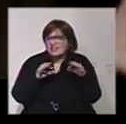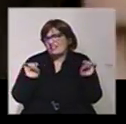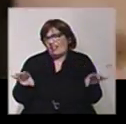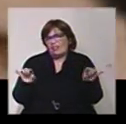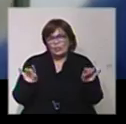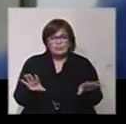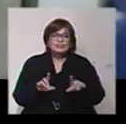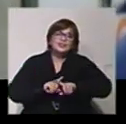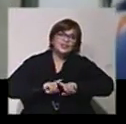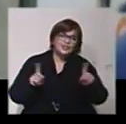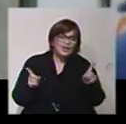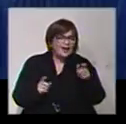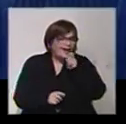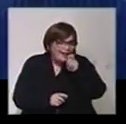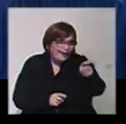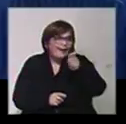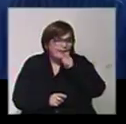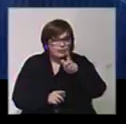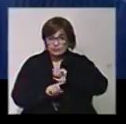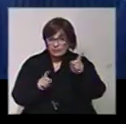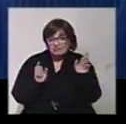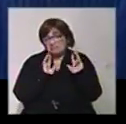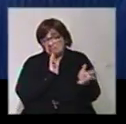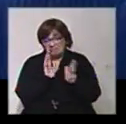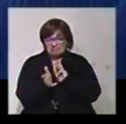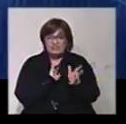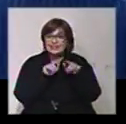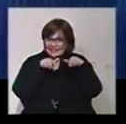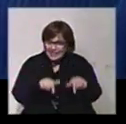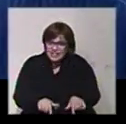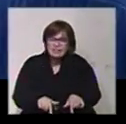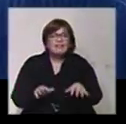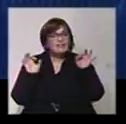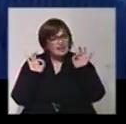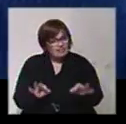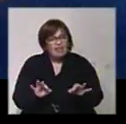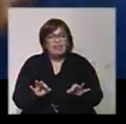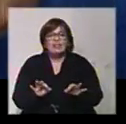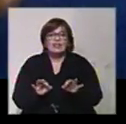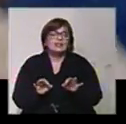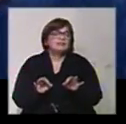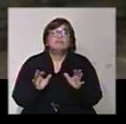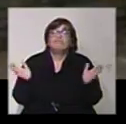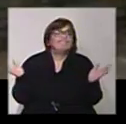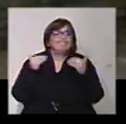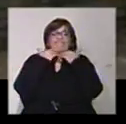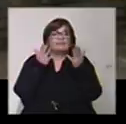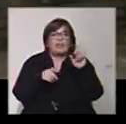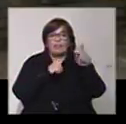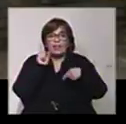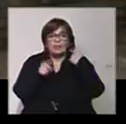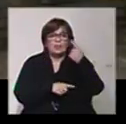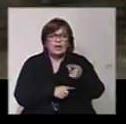¿no? No era como una entrevista ni nada, fue una charla, y eso la verdad que es algo que, no sé, después de lo que pasó